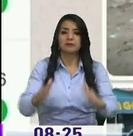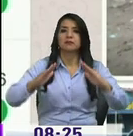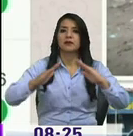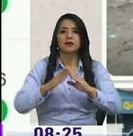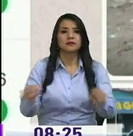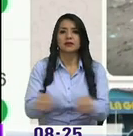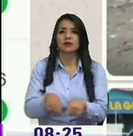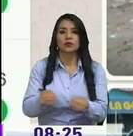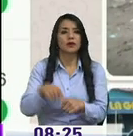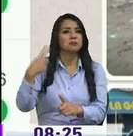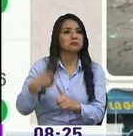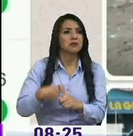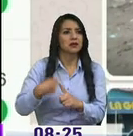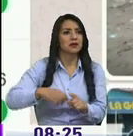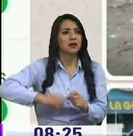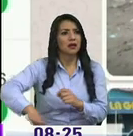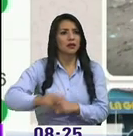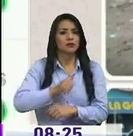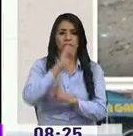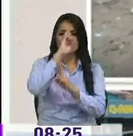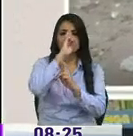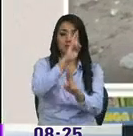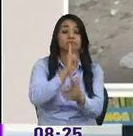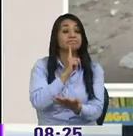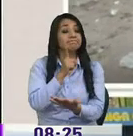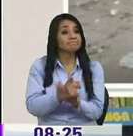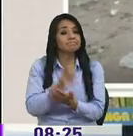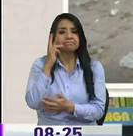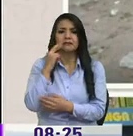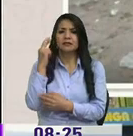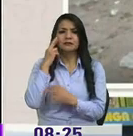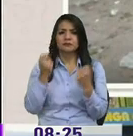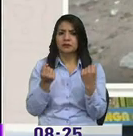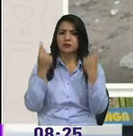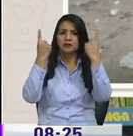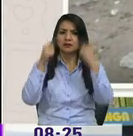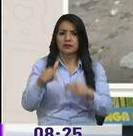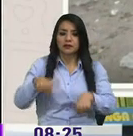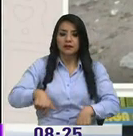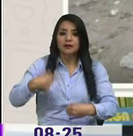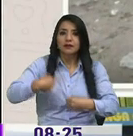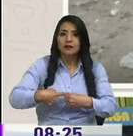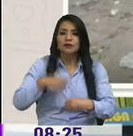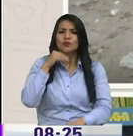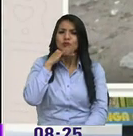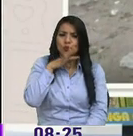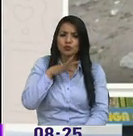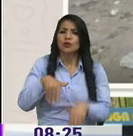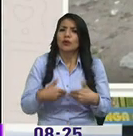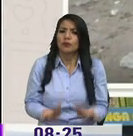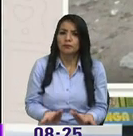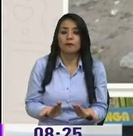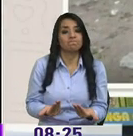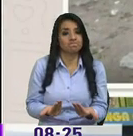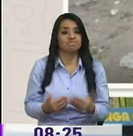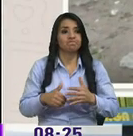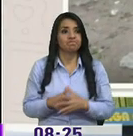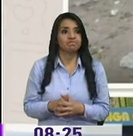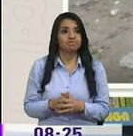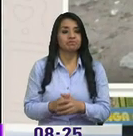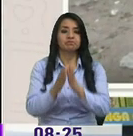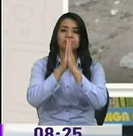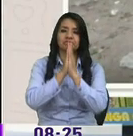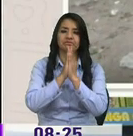en un verdadero basurero. No hay respeto. Esto sí, realmente no entiendo cómo nuestra ciudad puede estar de esta manera. Aquí pedimos sí a